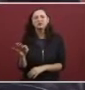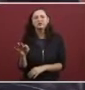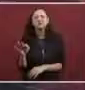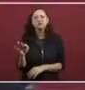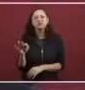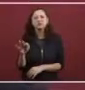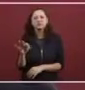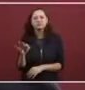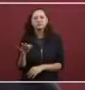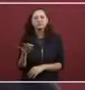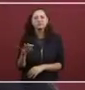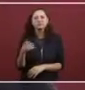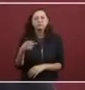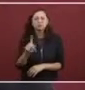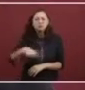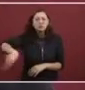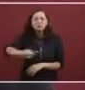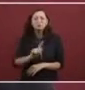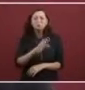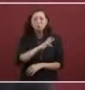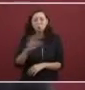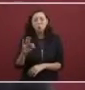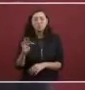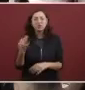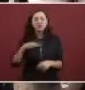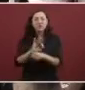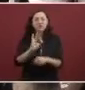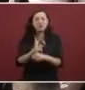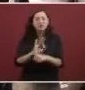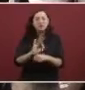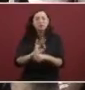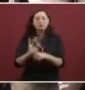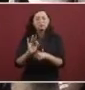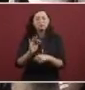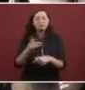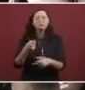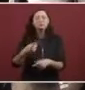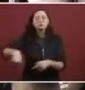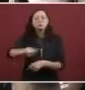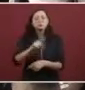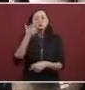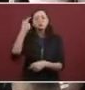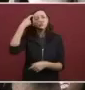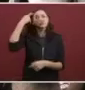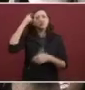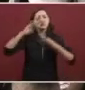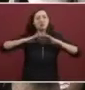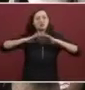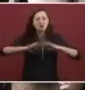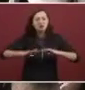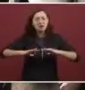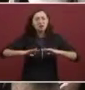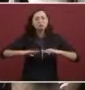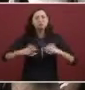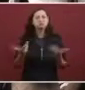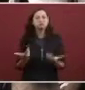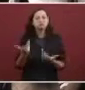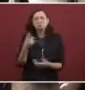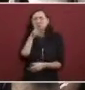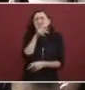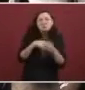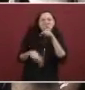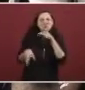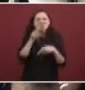cada quien, ¿no?, defenderse, y sobre todo el que tiene la conciencia tranquila, pues no tiene